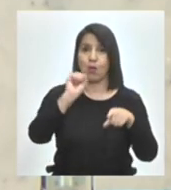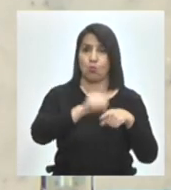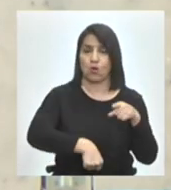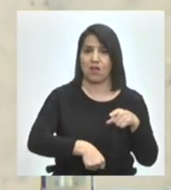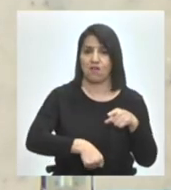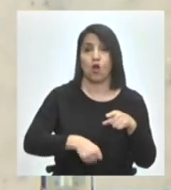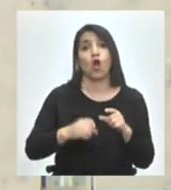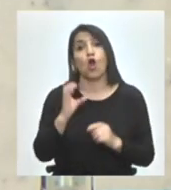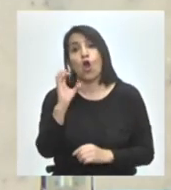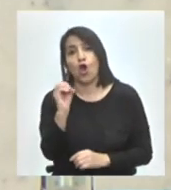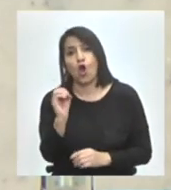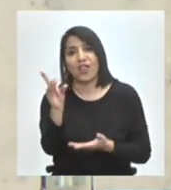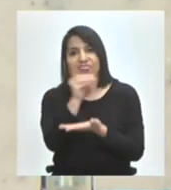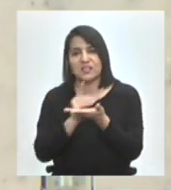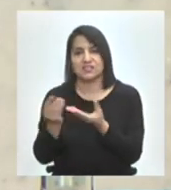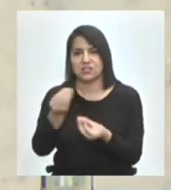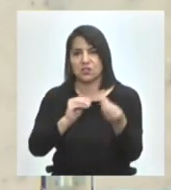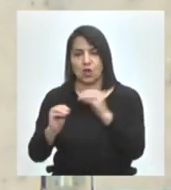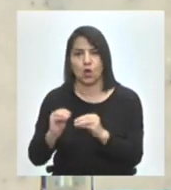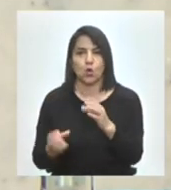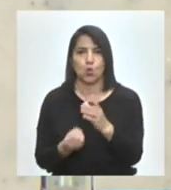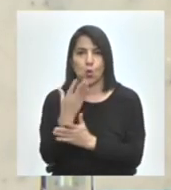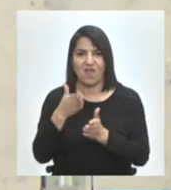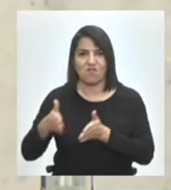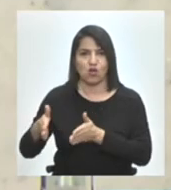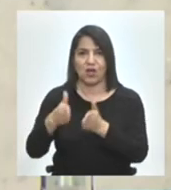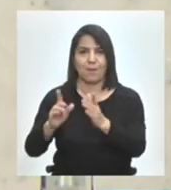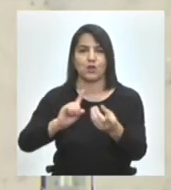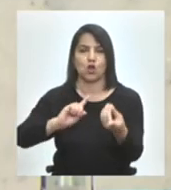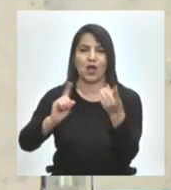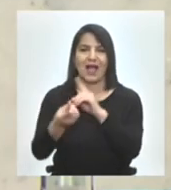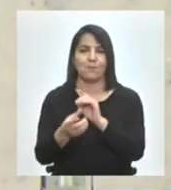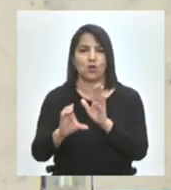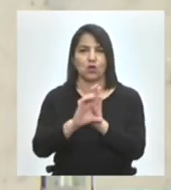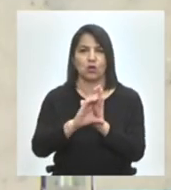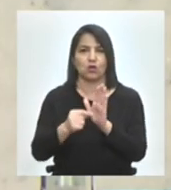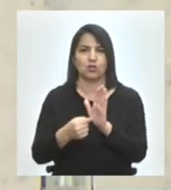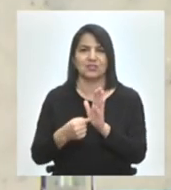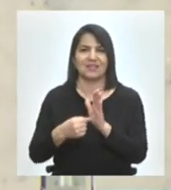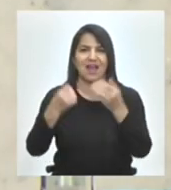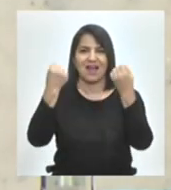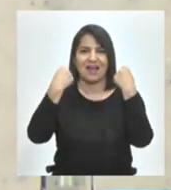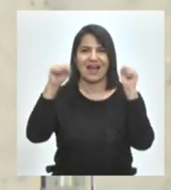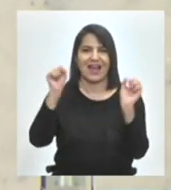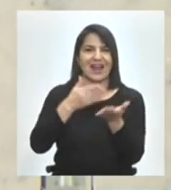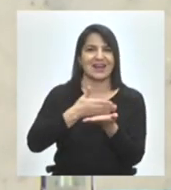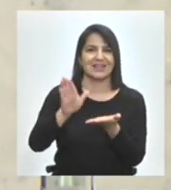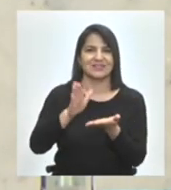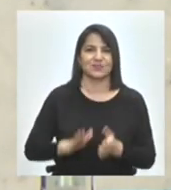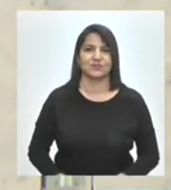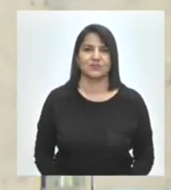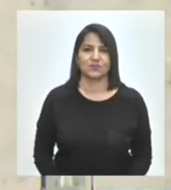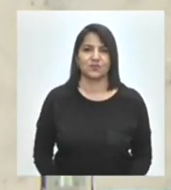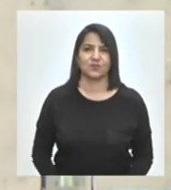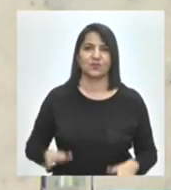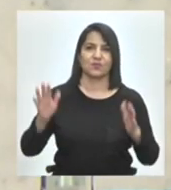para diseñar una nueva hoja de ruta de cambio constitucional si gana el rechazo.